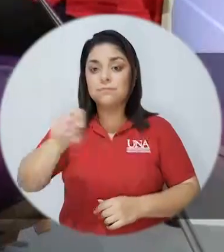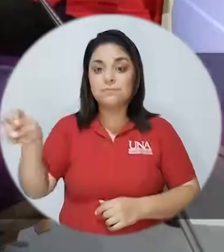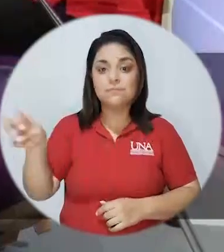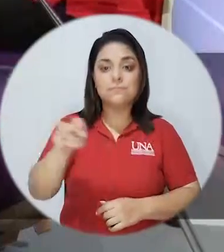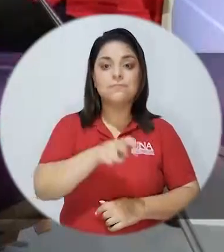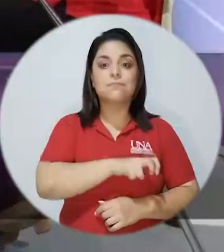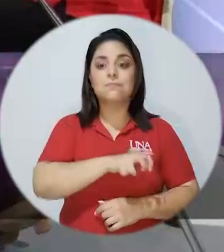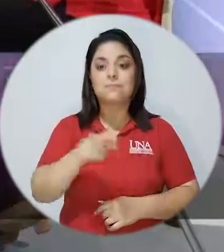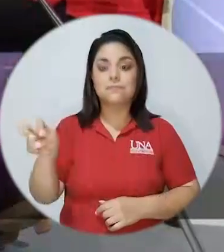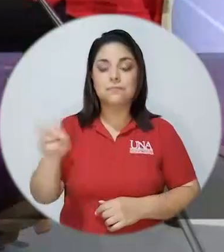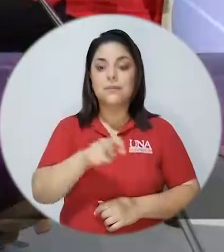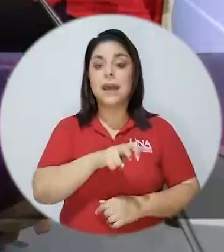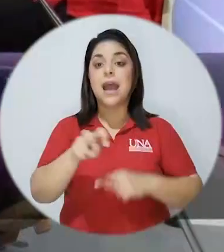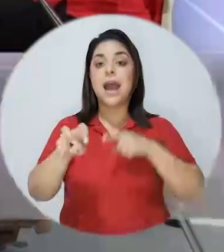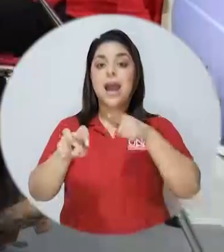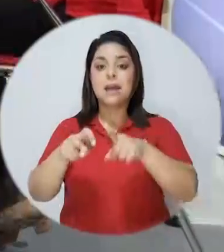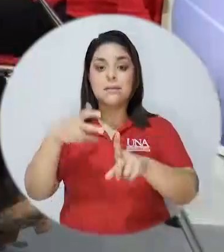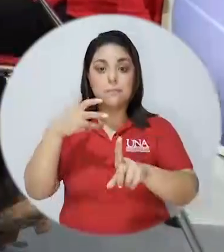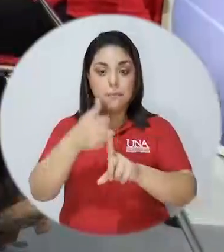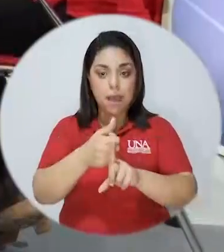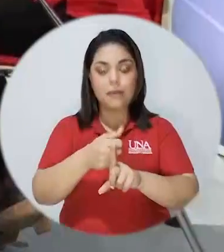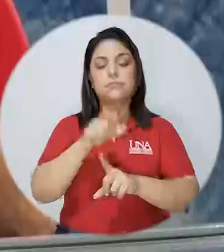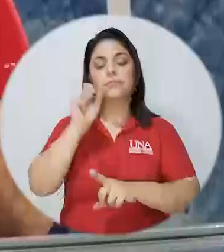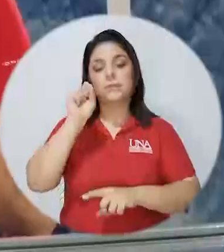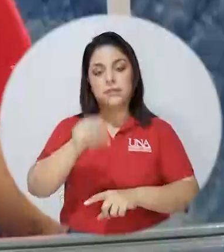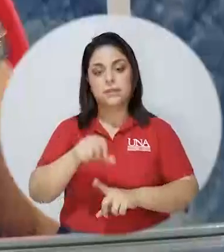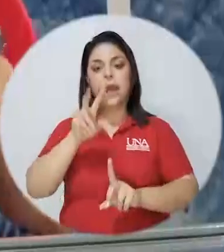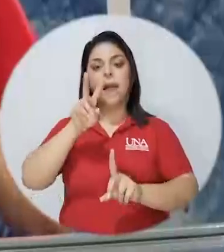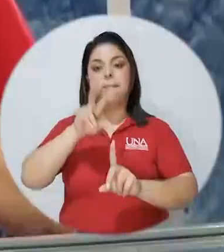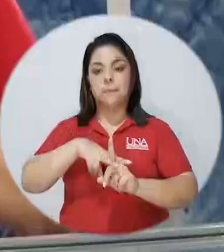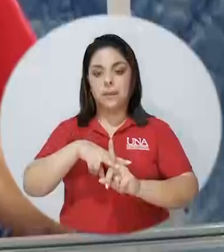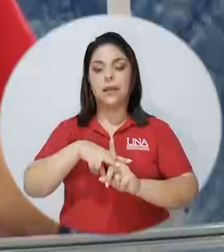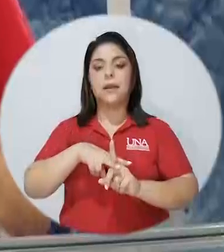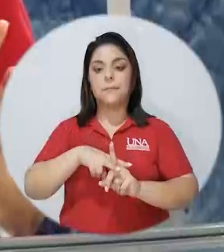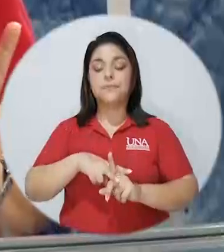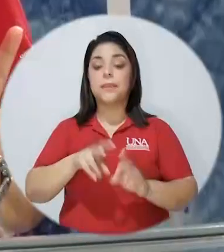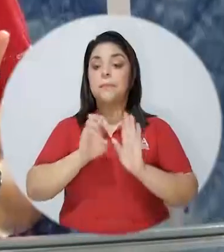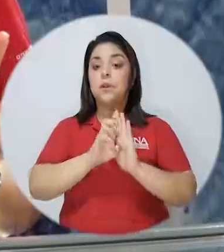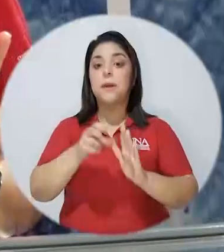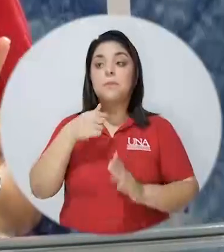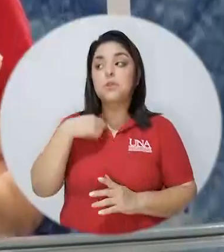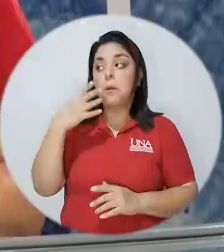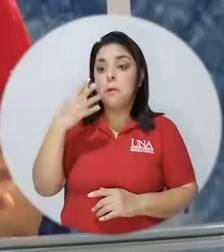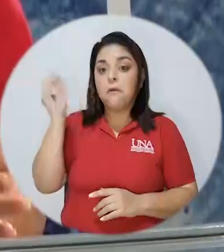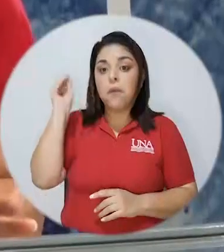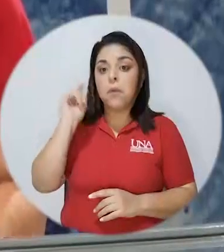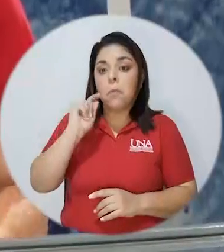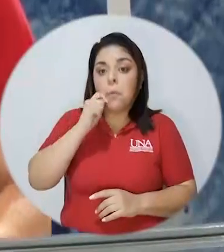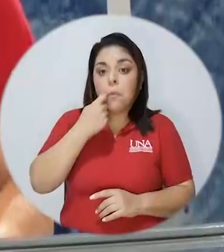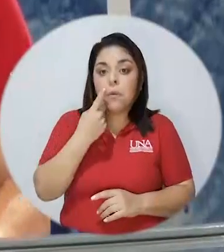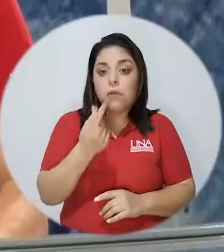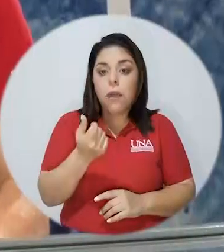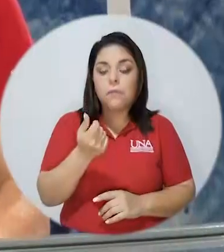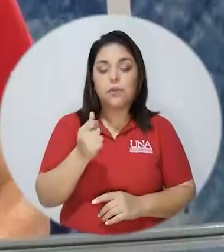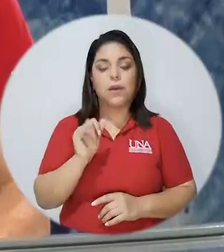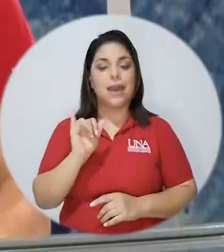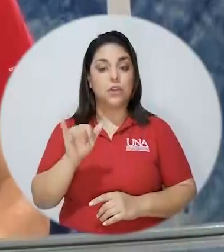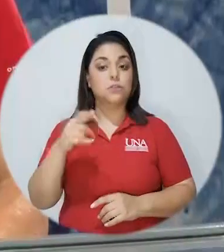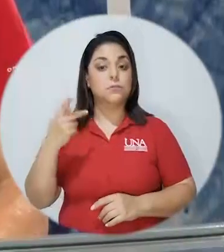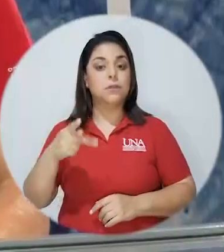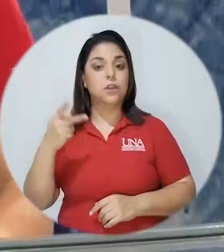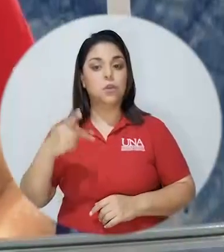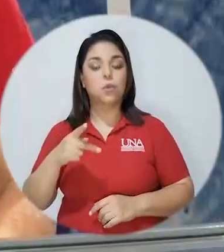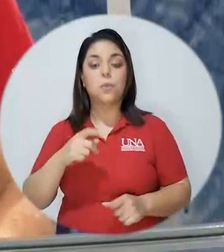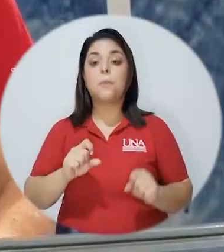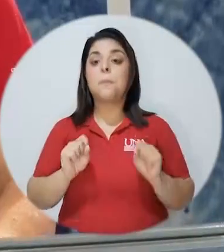respalde. Sí, tiene que haber algo, Porque, un mensaje. Sí, yo me fui simplemente porque, como no se dieron cuenta, me pasó algo, es